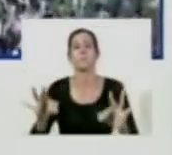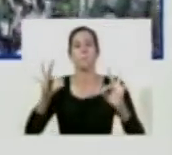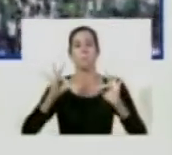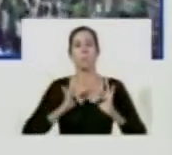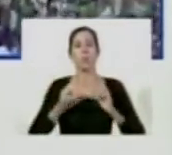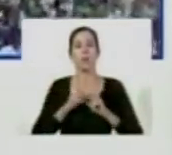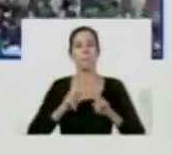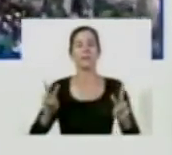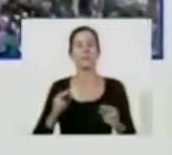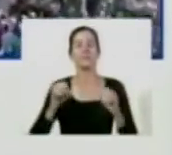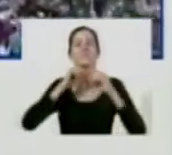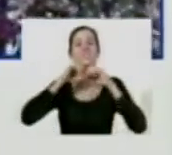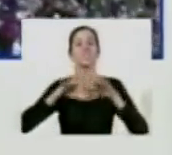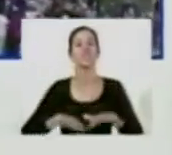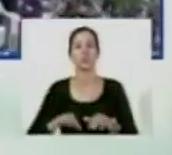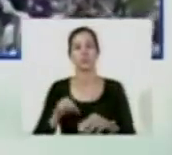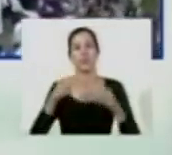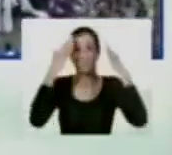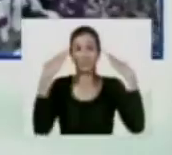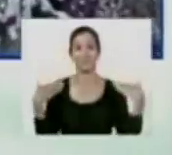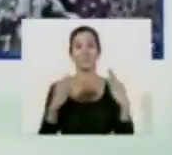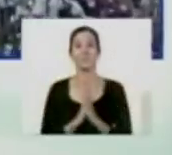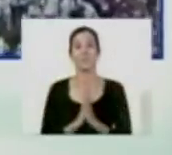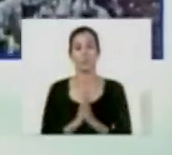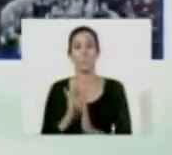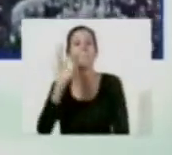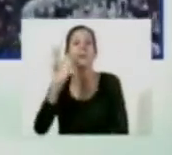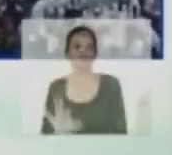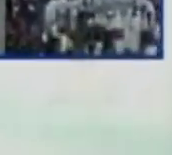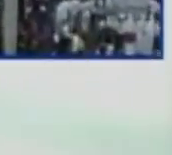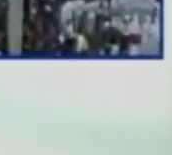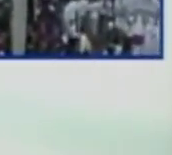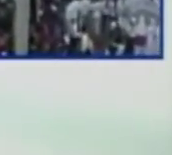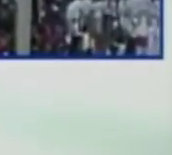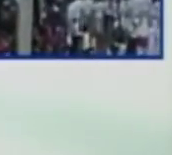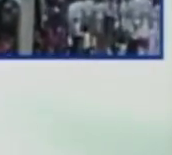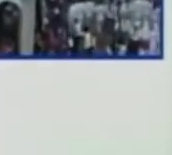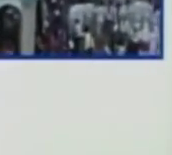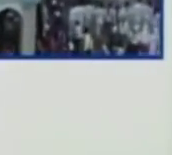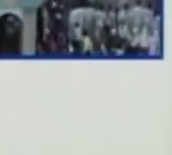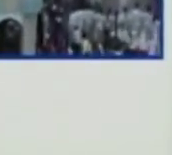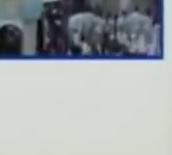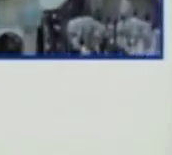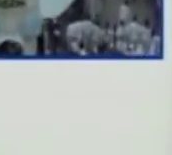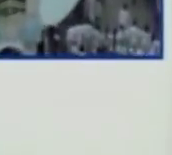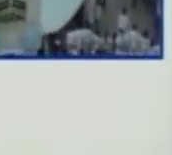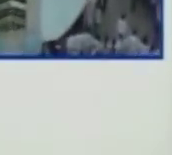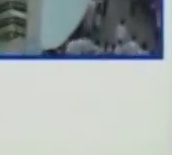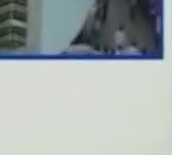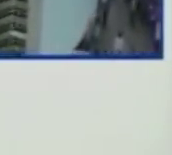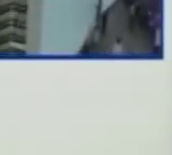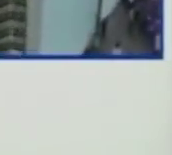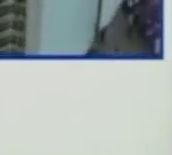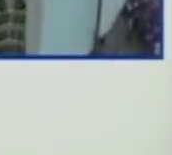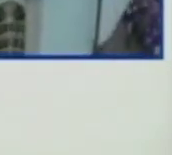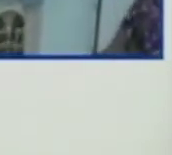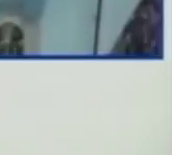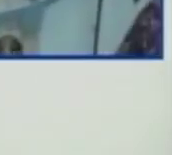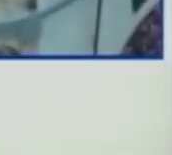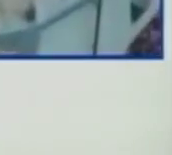Divina Pastora. Oh Divina Pastora, llénanos de tu paz, de tus bendiciones, de tu fuerza, para darle